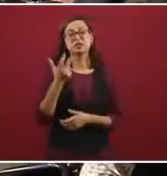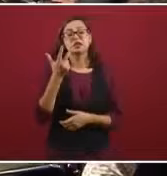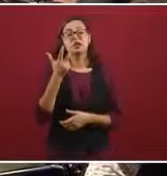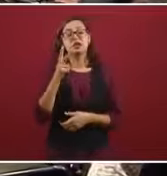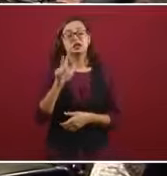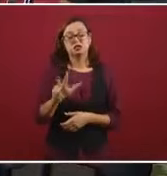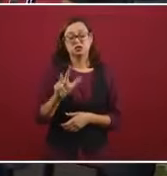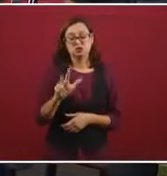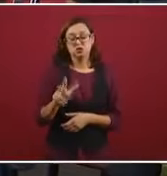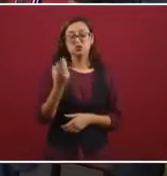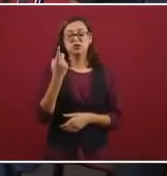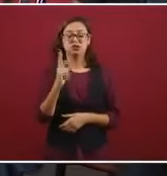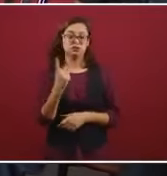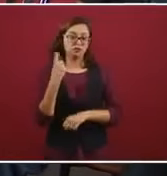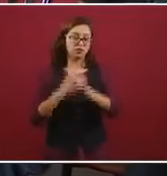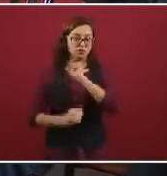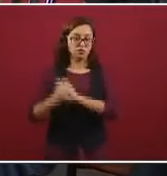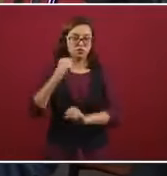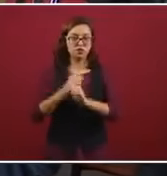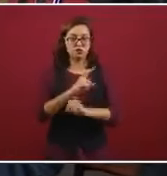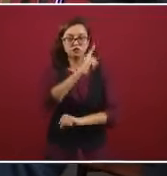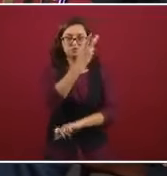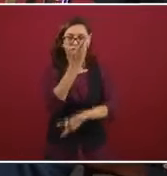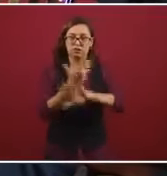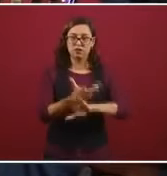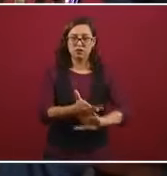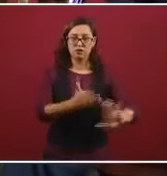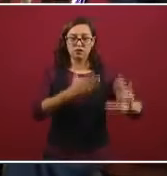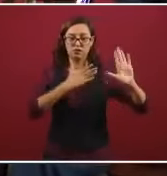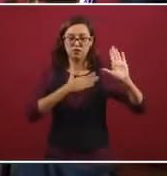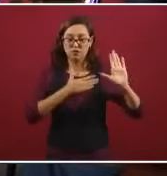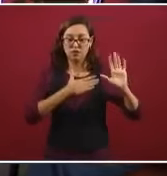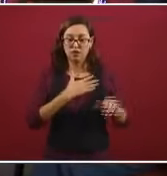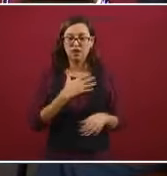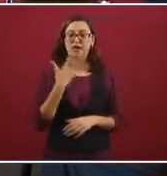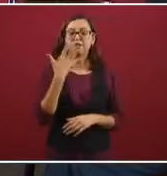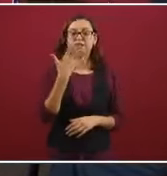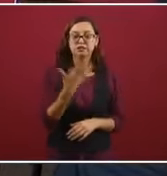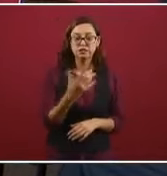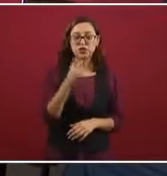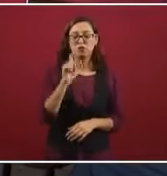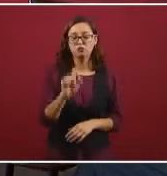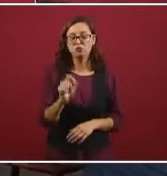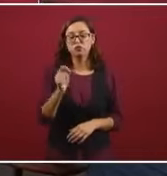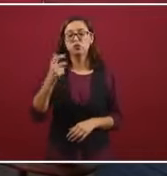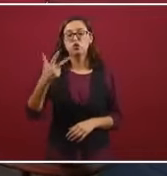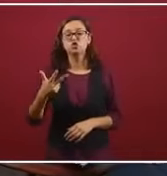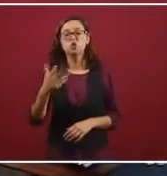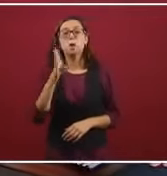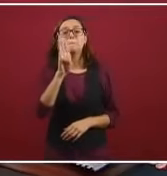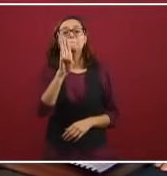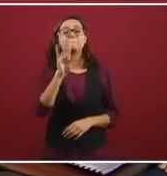del año pasado a invertir 5.8 billones de dólares.